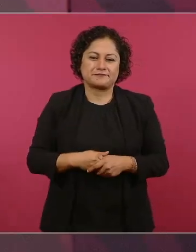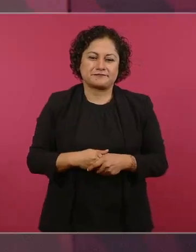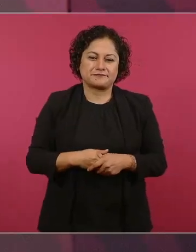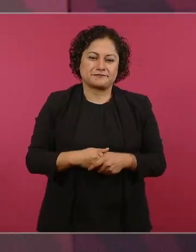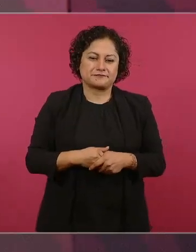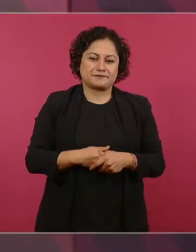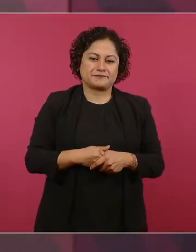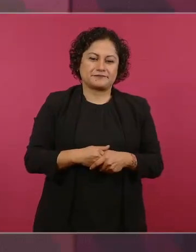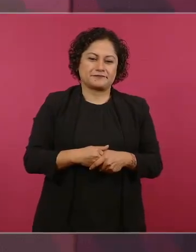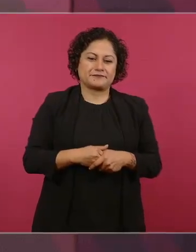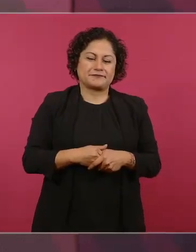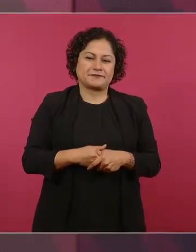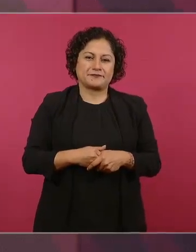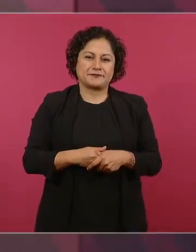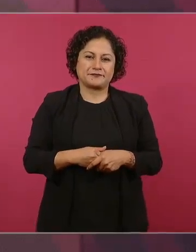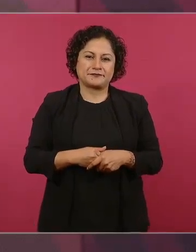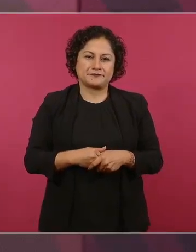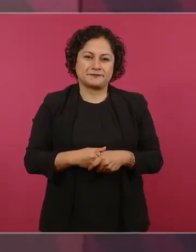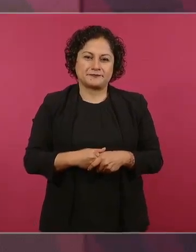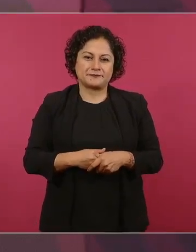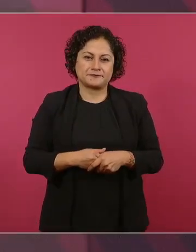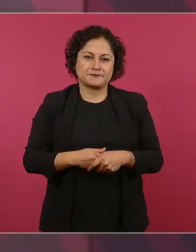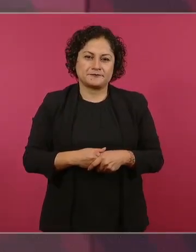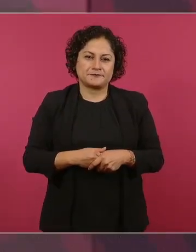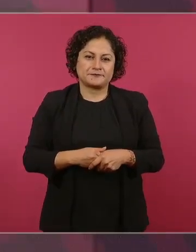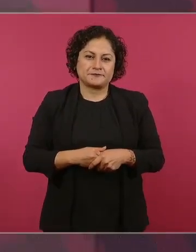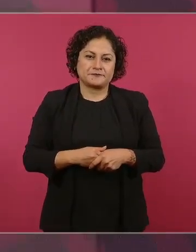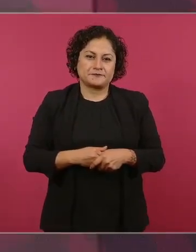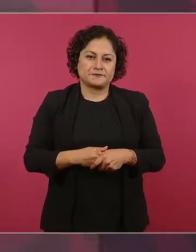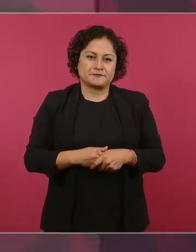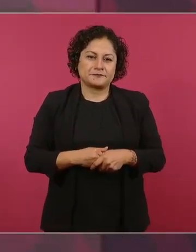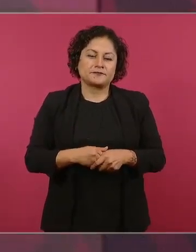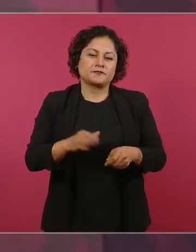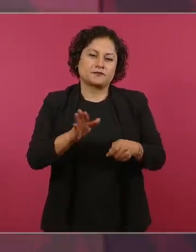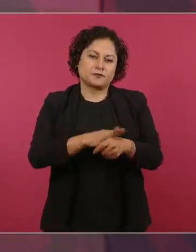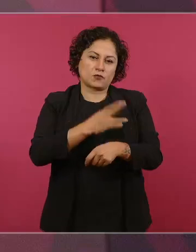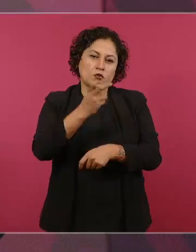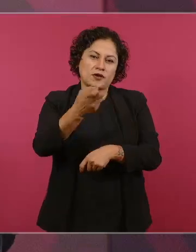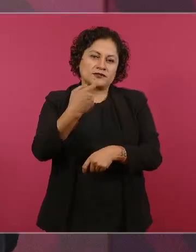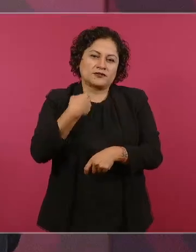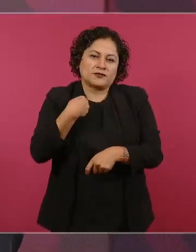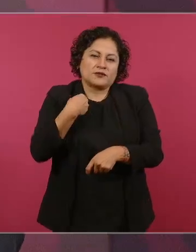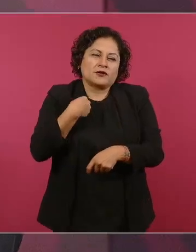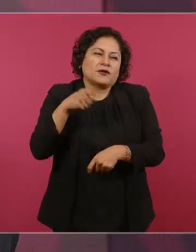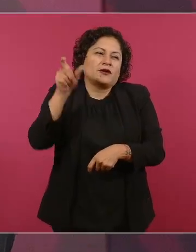Es que ahora Ciro está sumado a la campaña